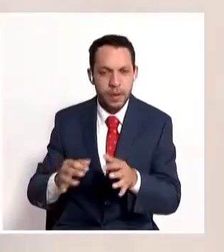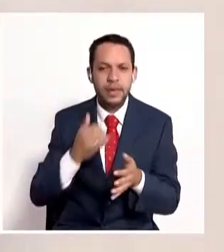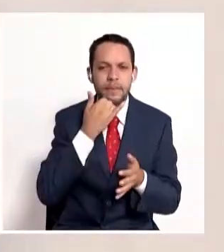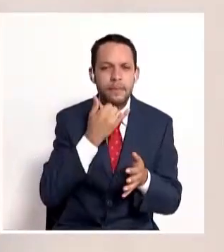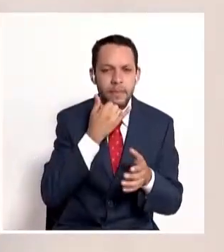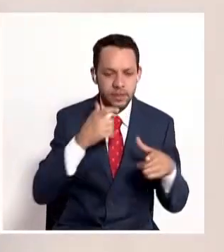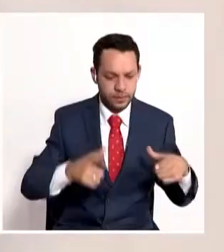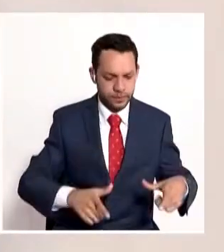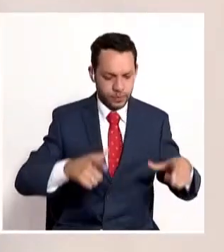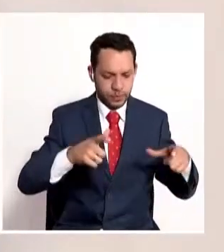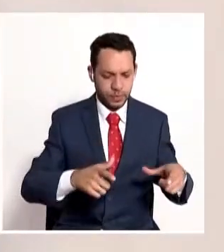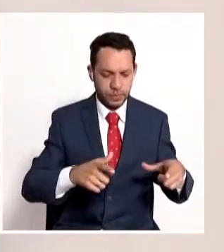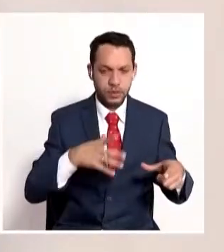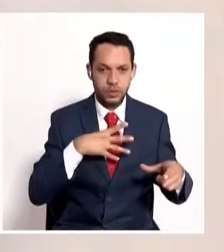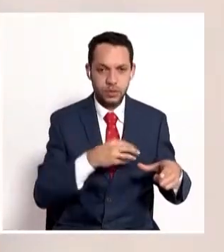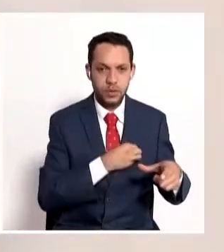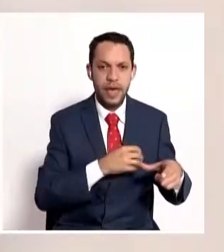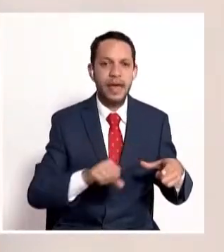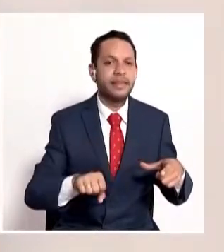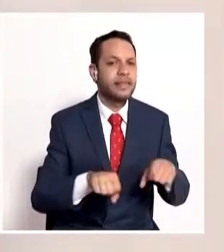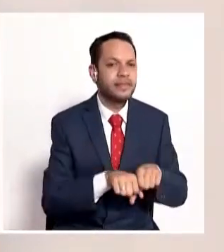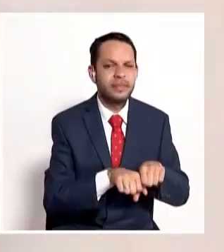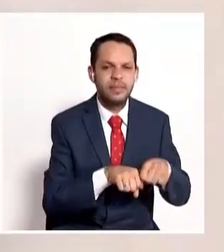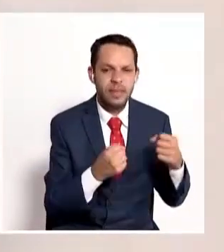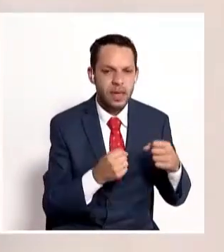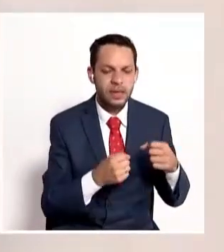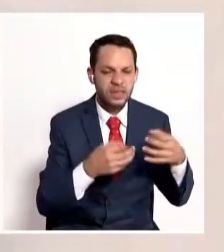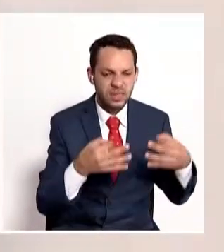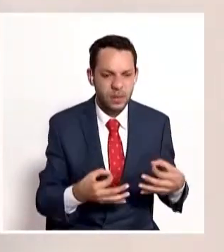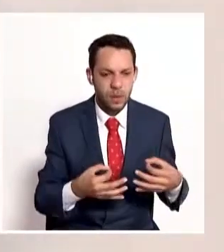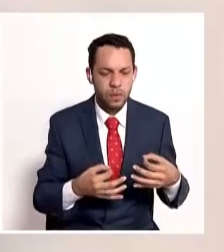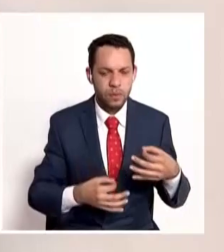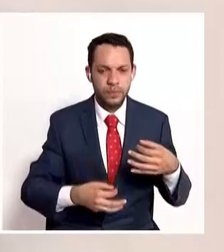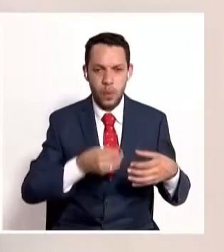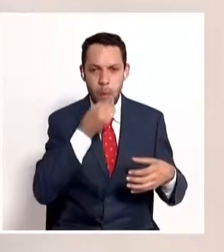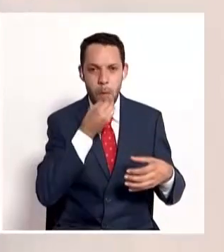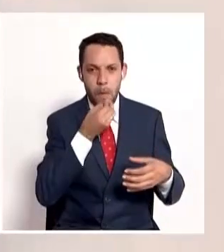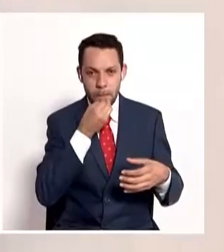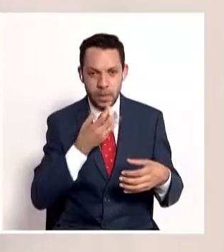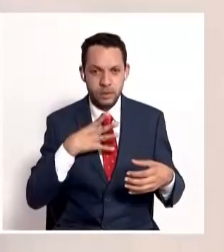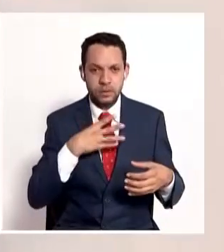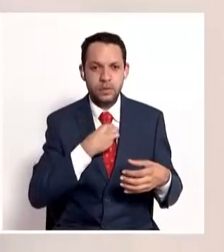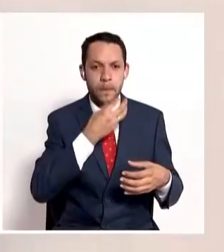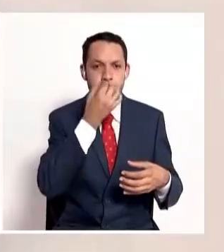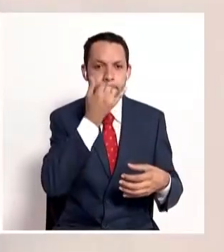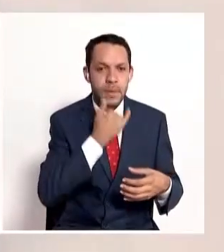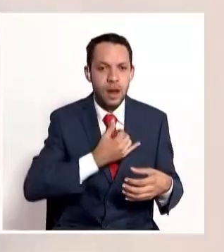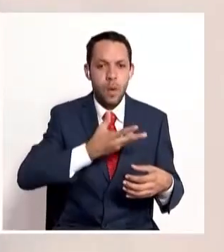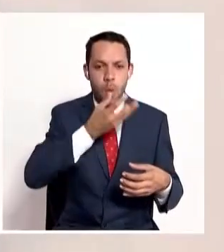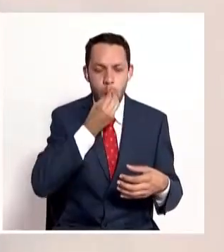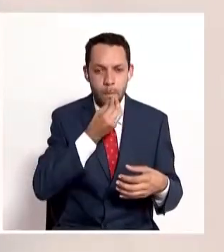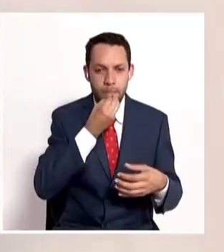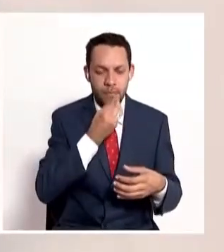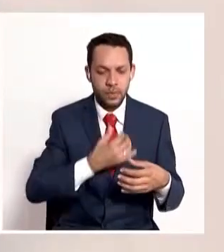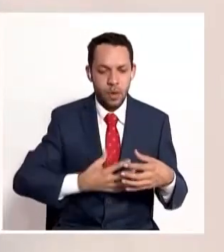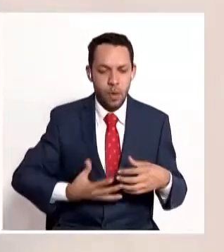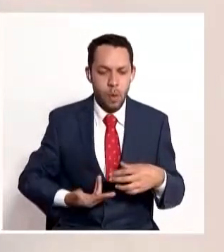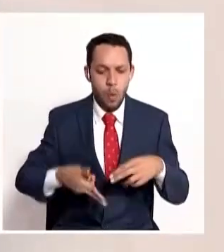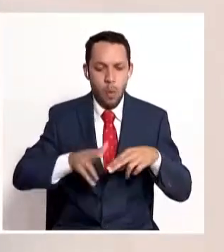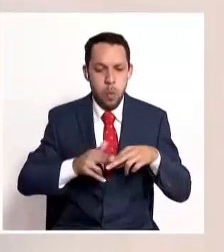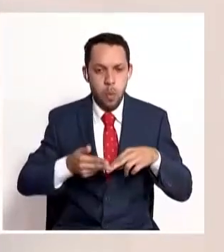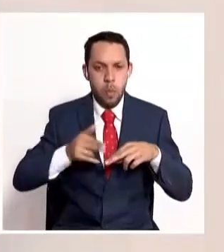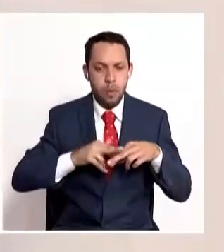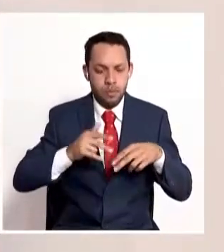cuando yo tengo una mala ingesta en un cierto de alimentos no tengo ninguna alimentación saludable ss colador se llena de rotos